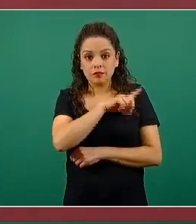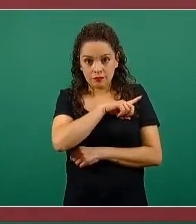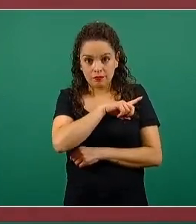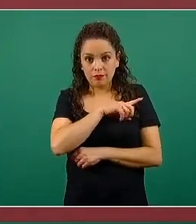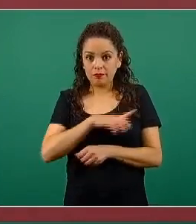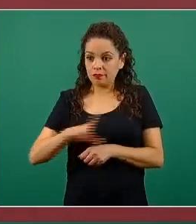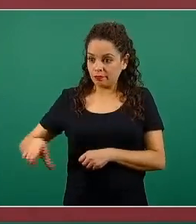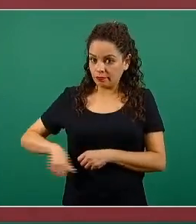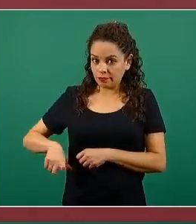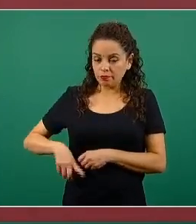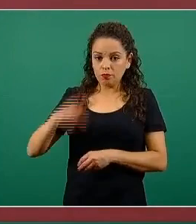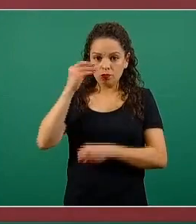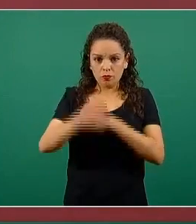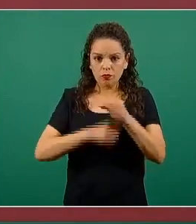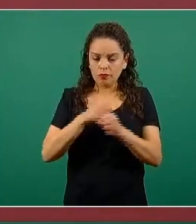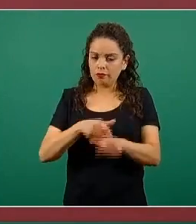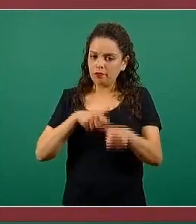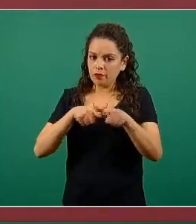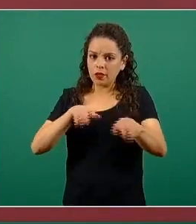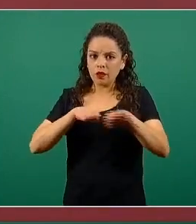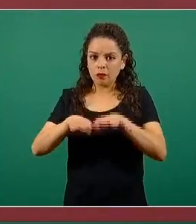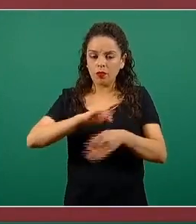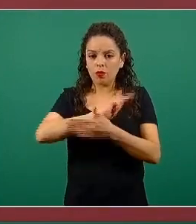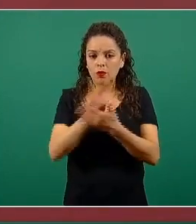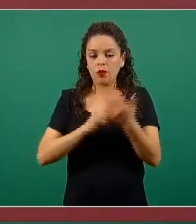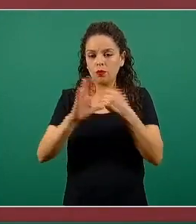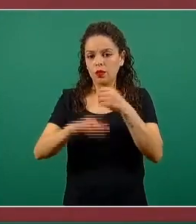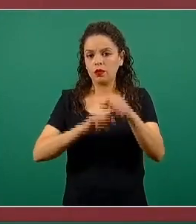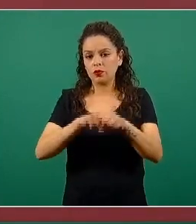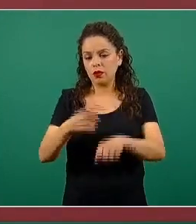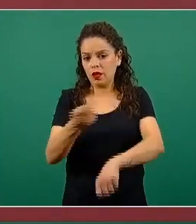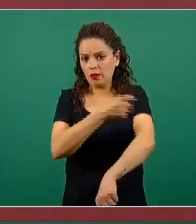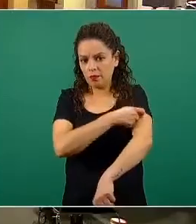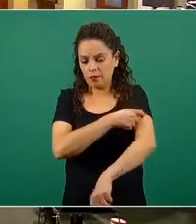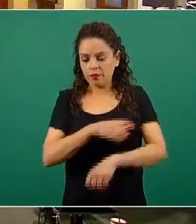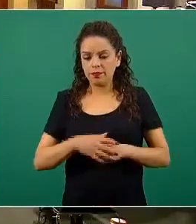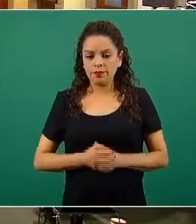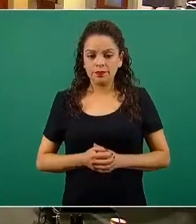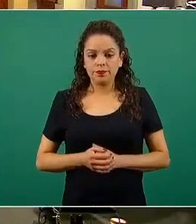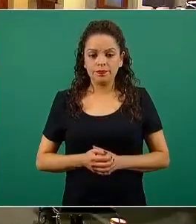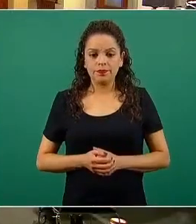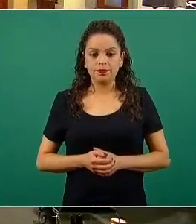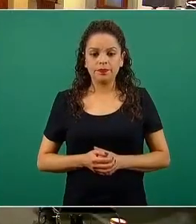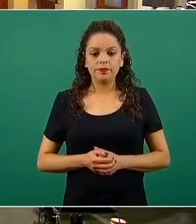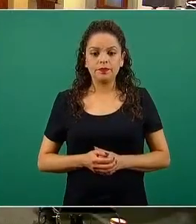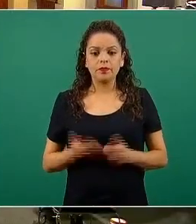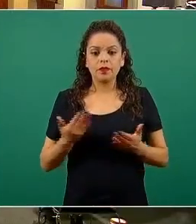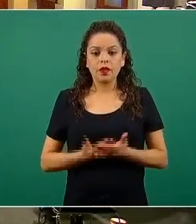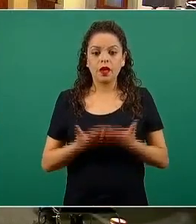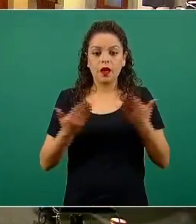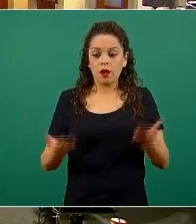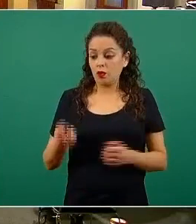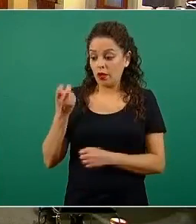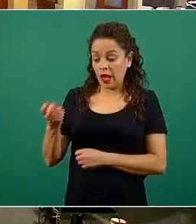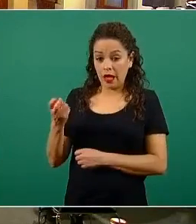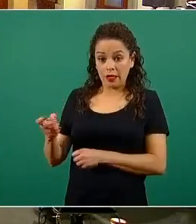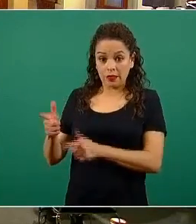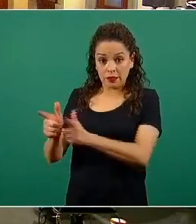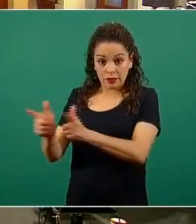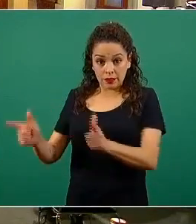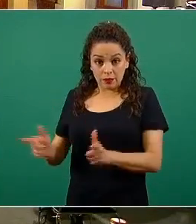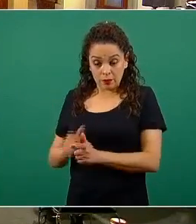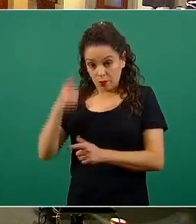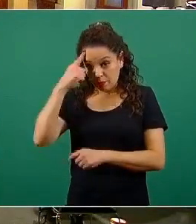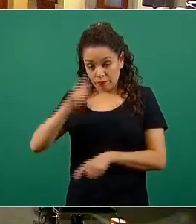trabajando en el Programa Nacional de Vacunación. Ahora, el operativo de vacunación contra COVID es muchísimo más